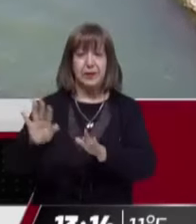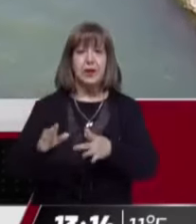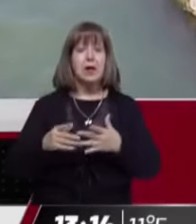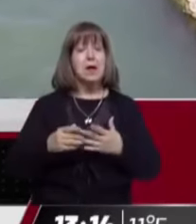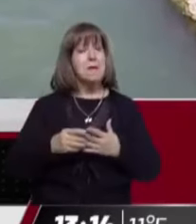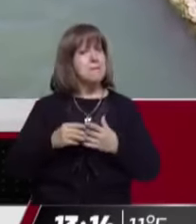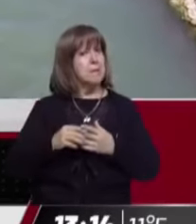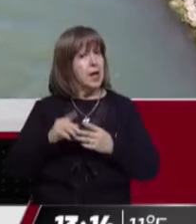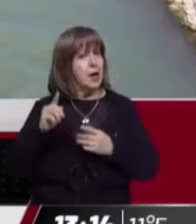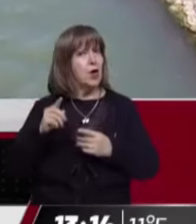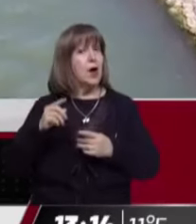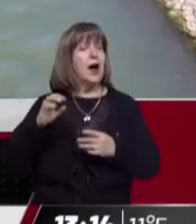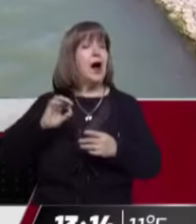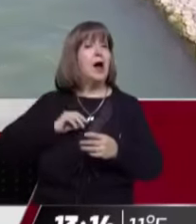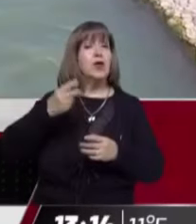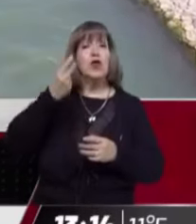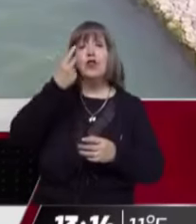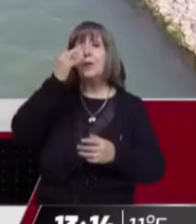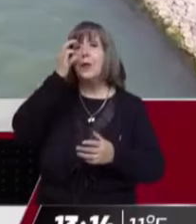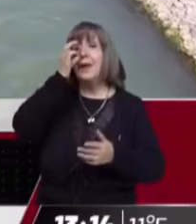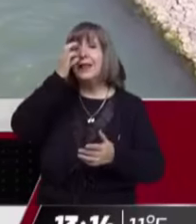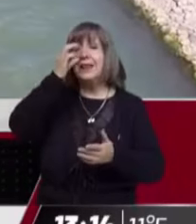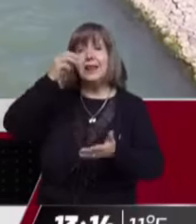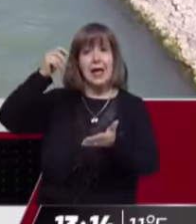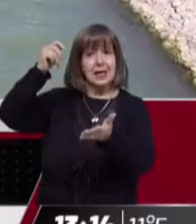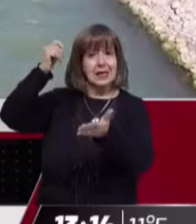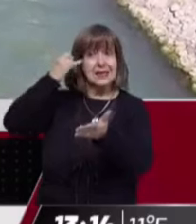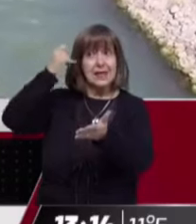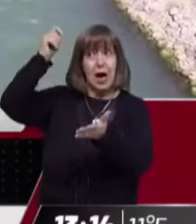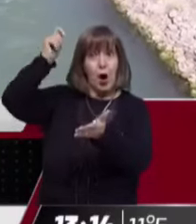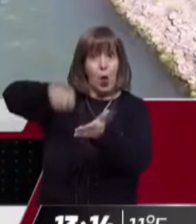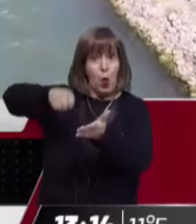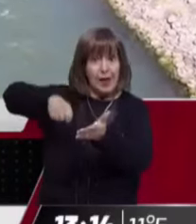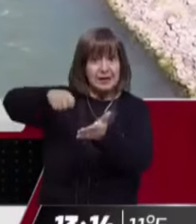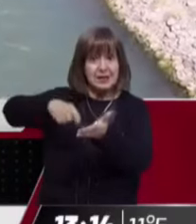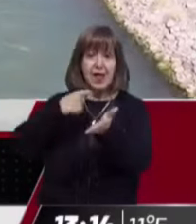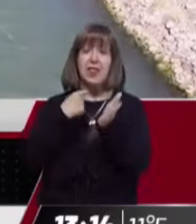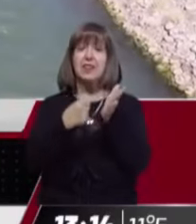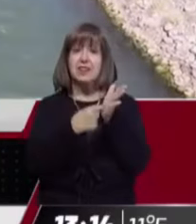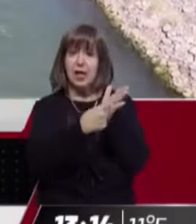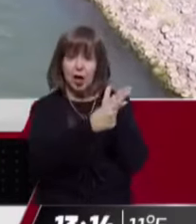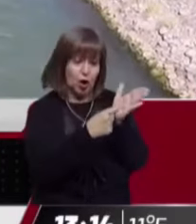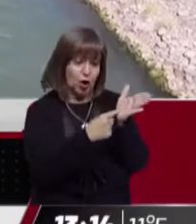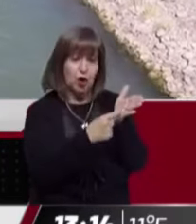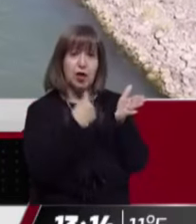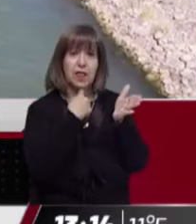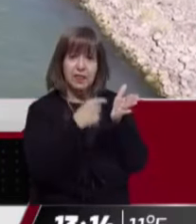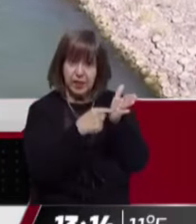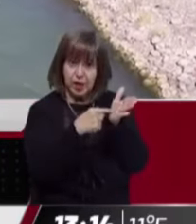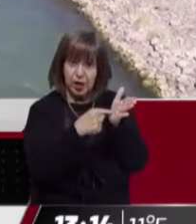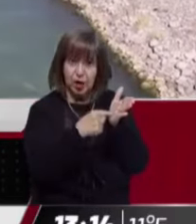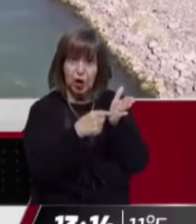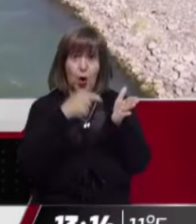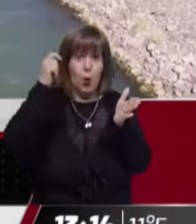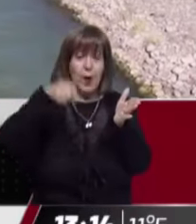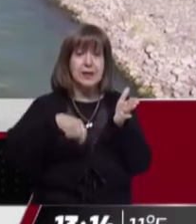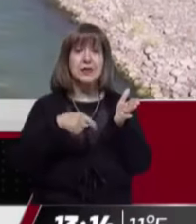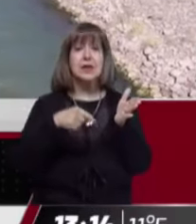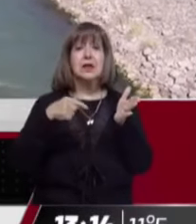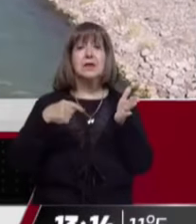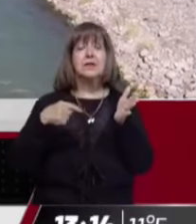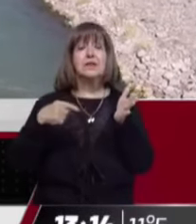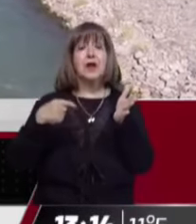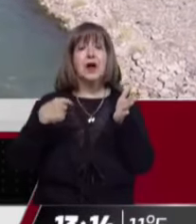lee bien el fallo del 2020, en la parte resolutiva, el fallo establece que